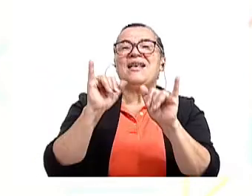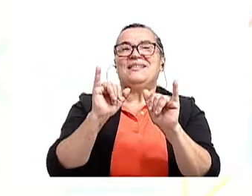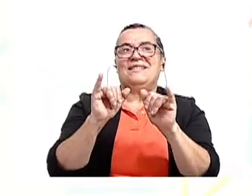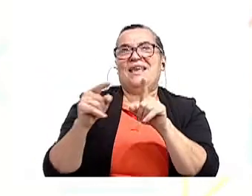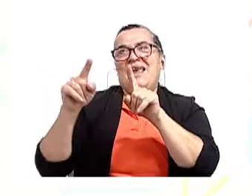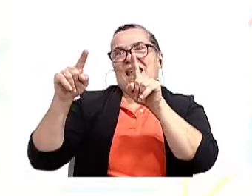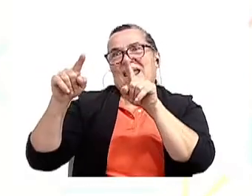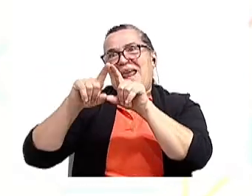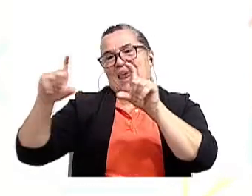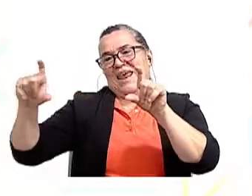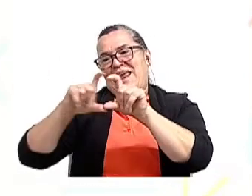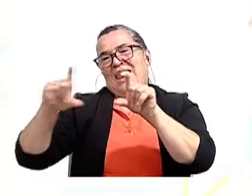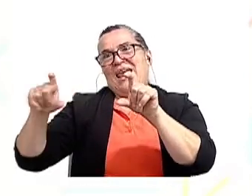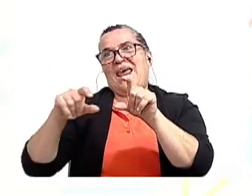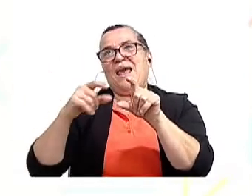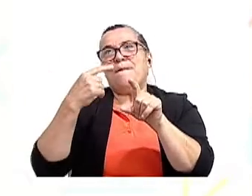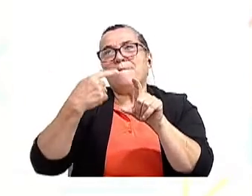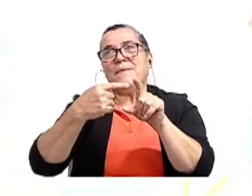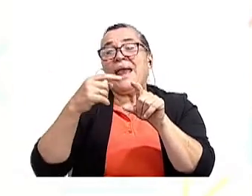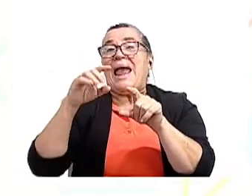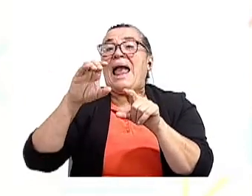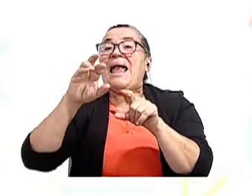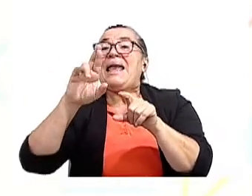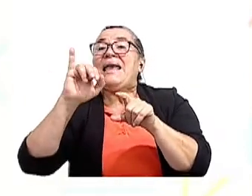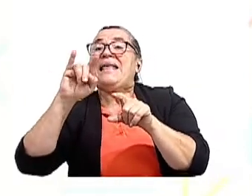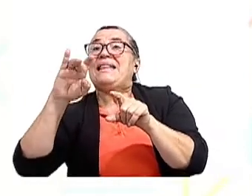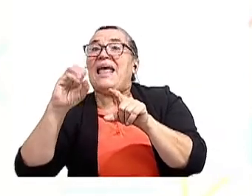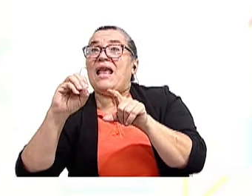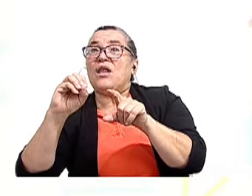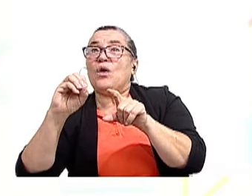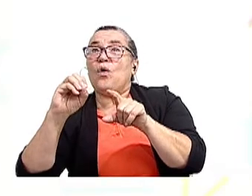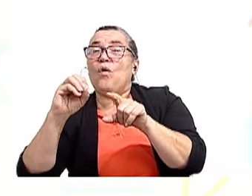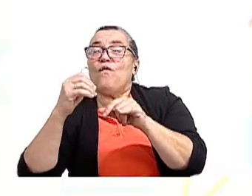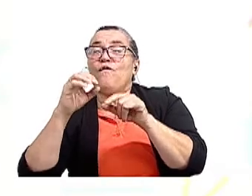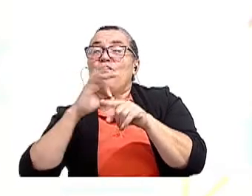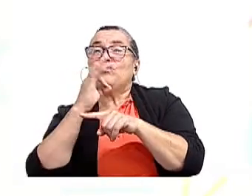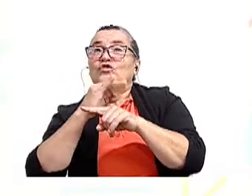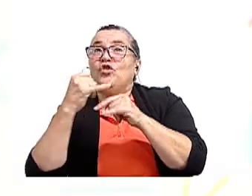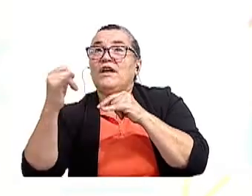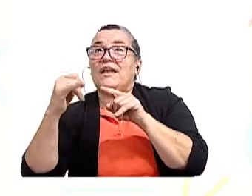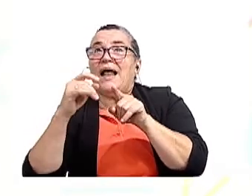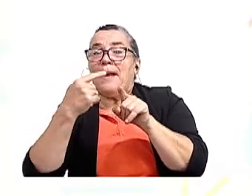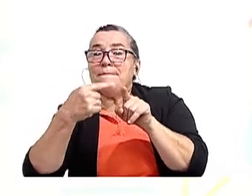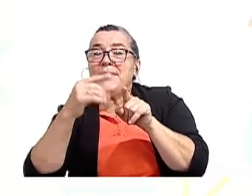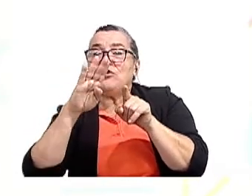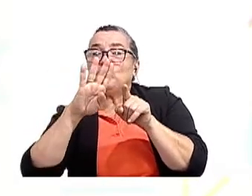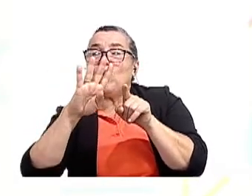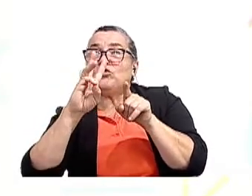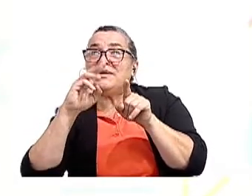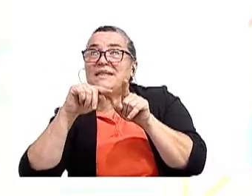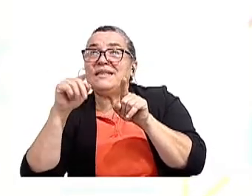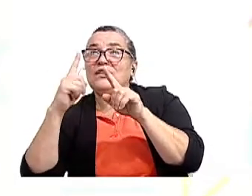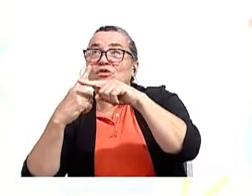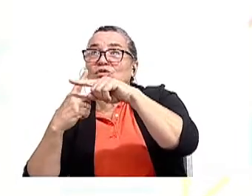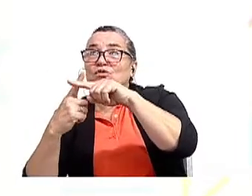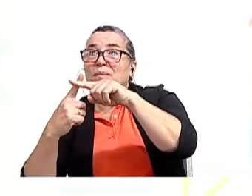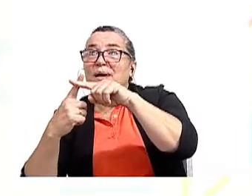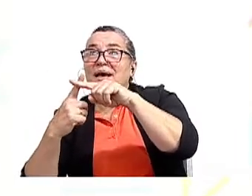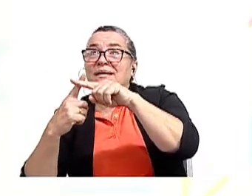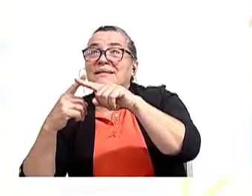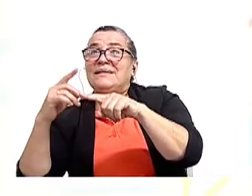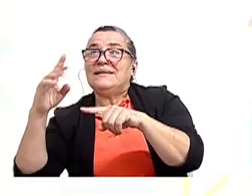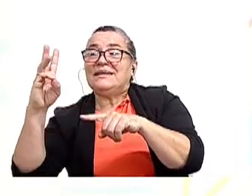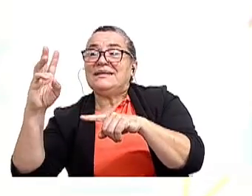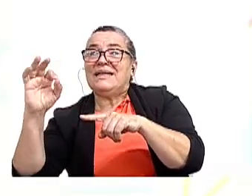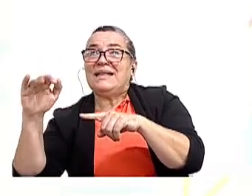criterio de la función lineal. Recordemos, no hay un único método para hallar el criterio de una función lineal. En matemática